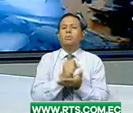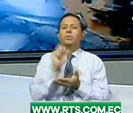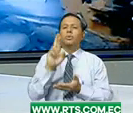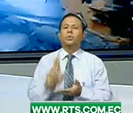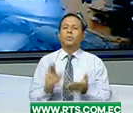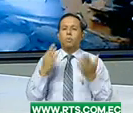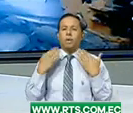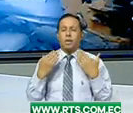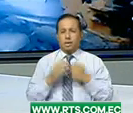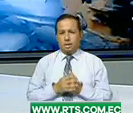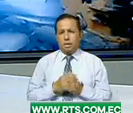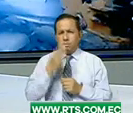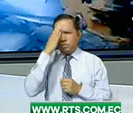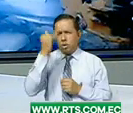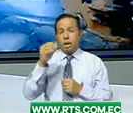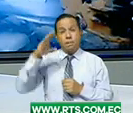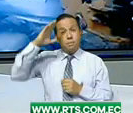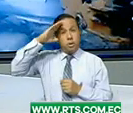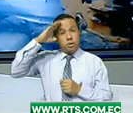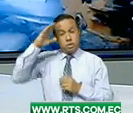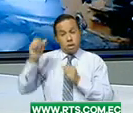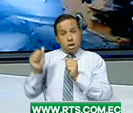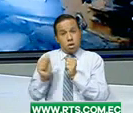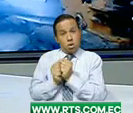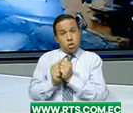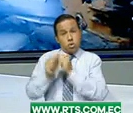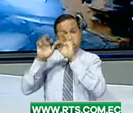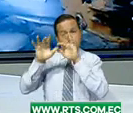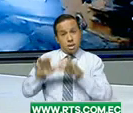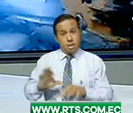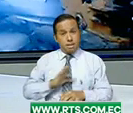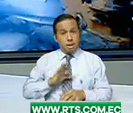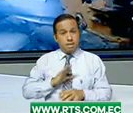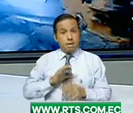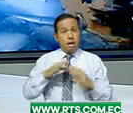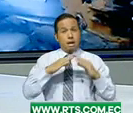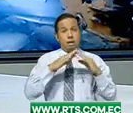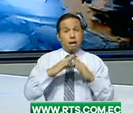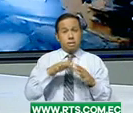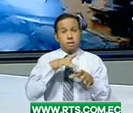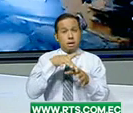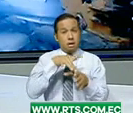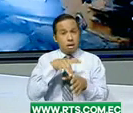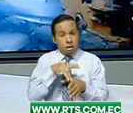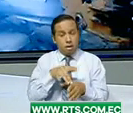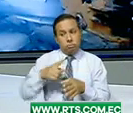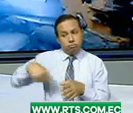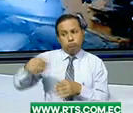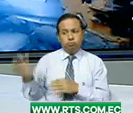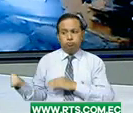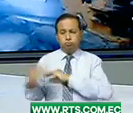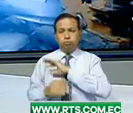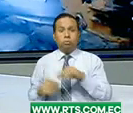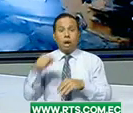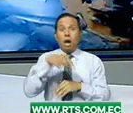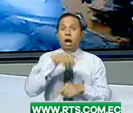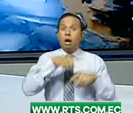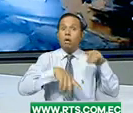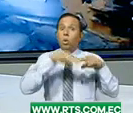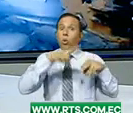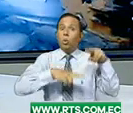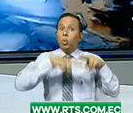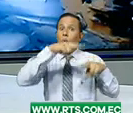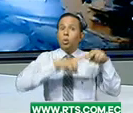miembros de la Policía Nacional y la Secretaría Técnica de Asentamientos Irregulares. Los domicilios construidos en cemento servían para el desarrollo